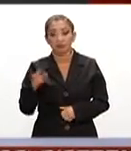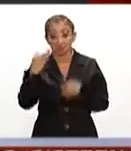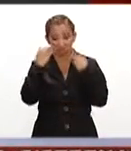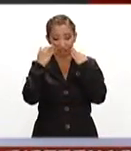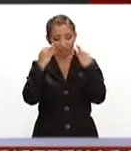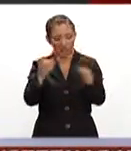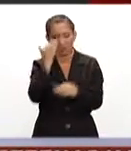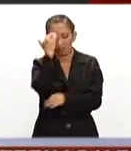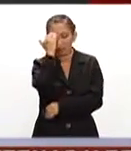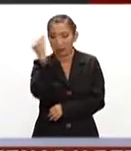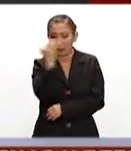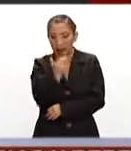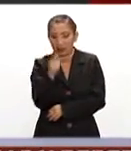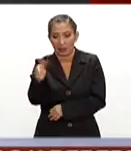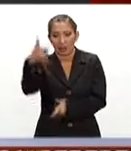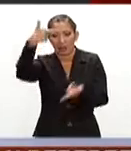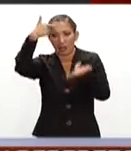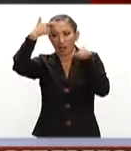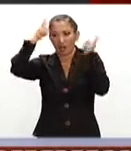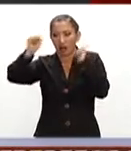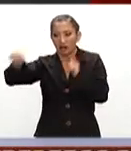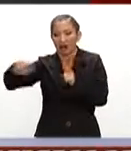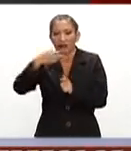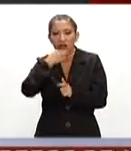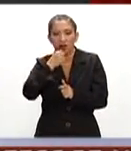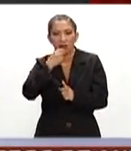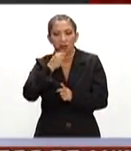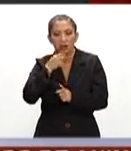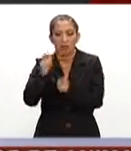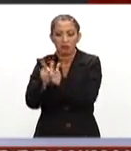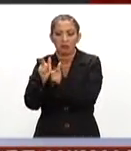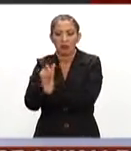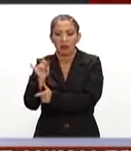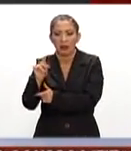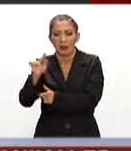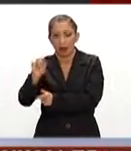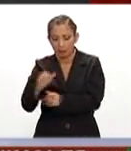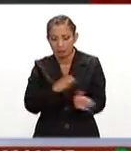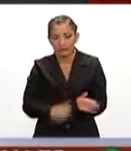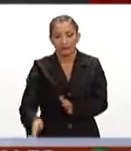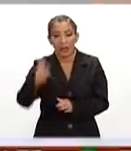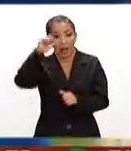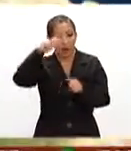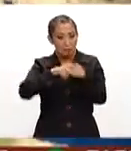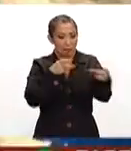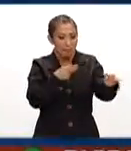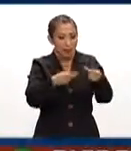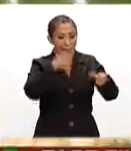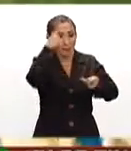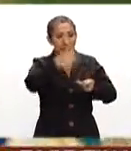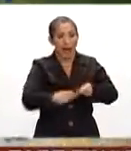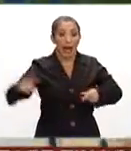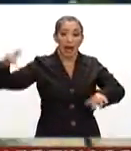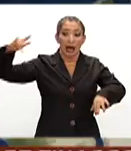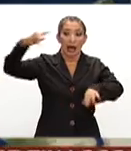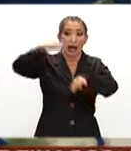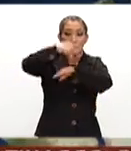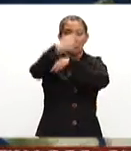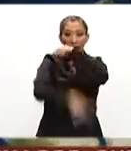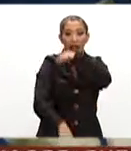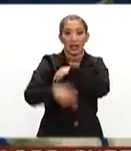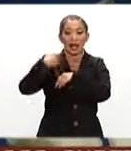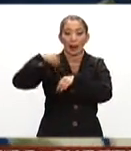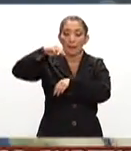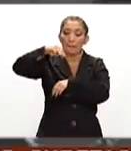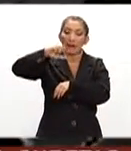Testimonios impresionantes de las locuras que ha cometido el Estado Islámico. Europa se prepara para un aterrizaje de alto riesgo en